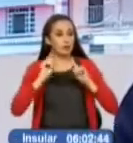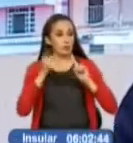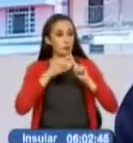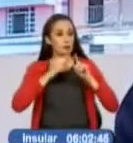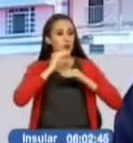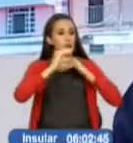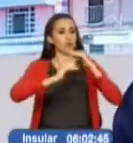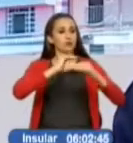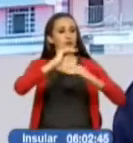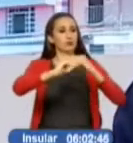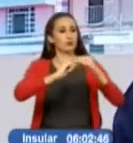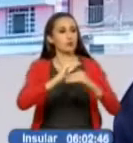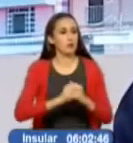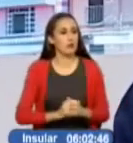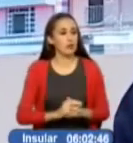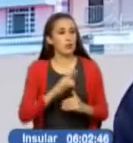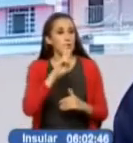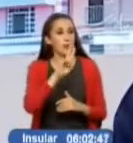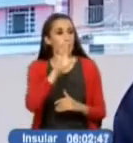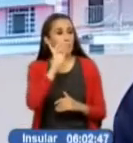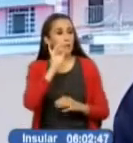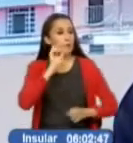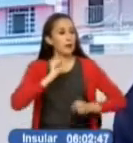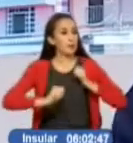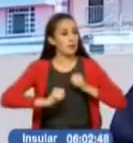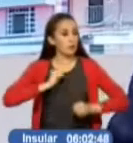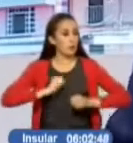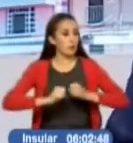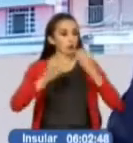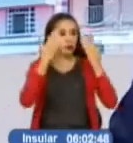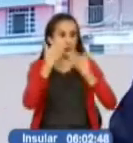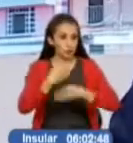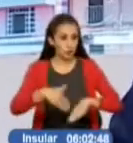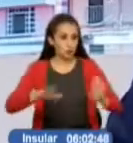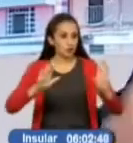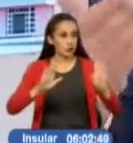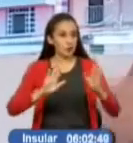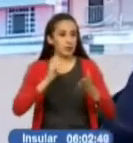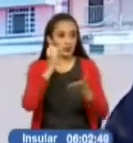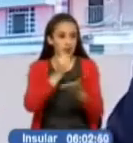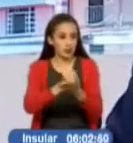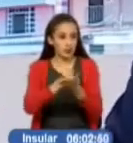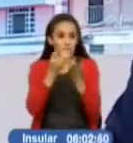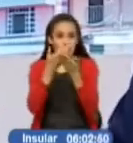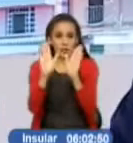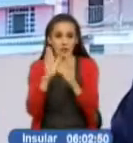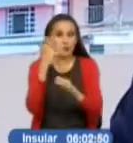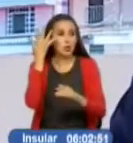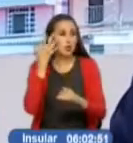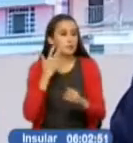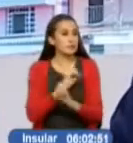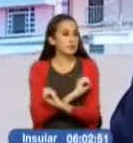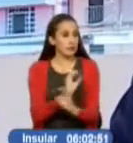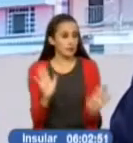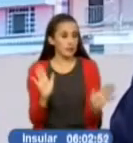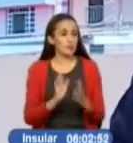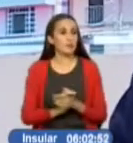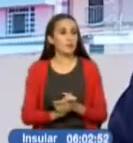estaba caminando. El 28 de mayo, cuatro días después, se terminaba el proceso de inscripción. Habían unas fechas definidas.